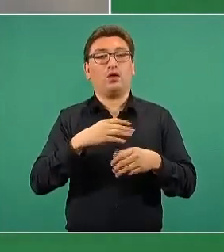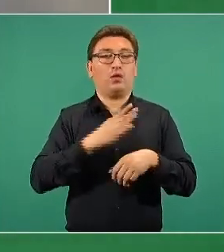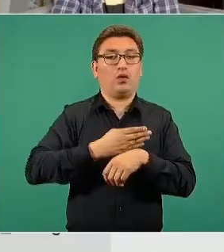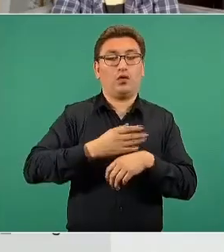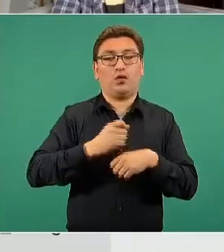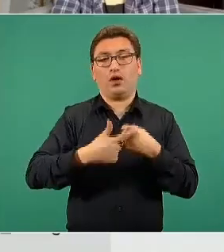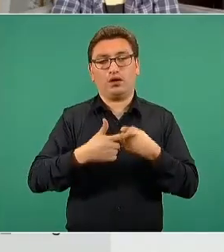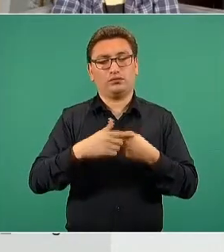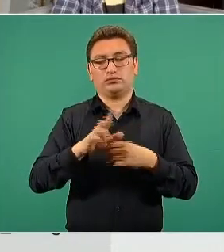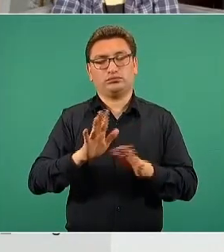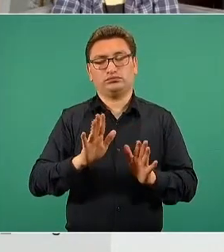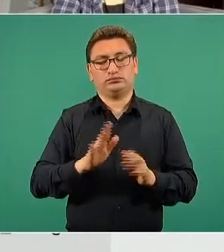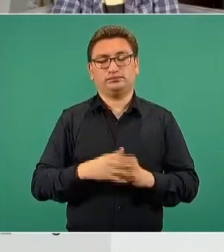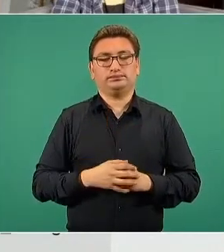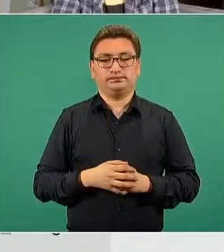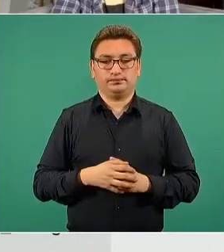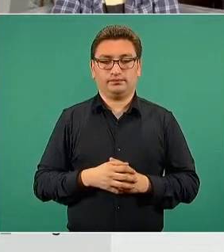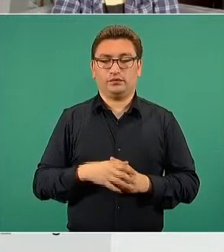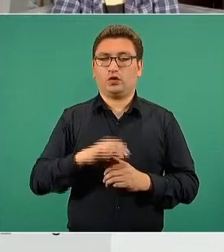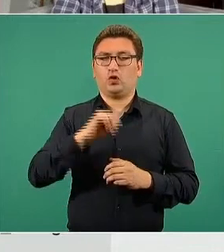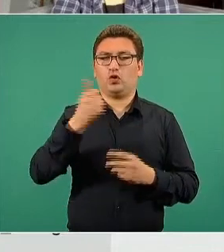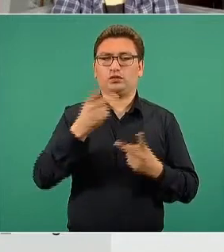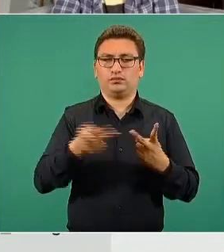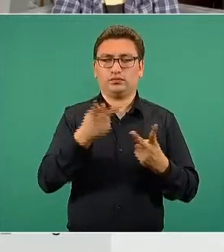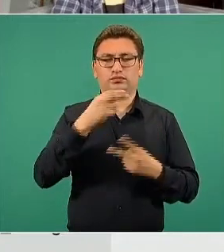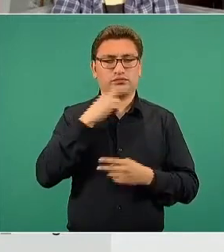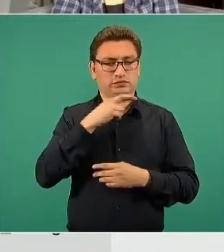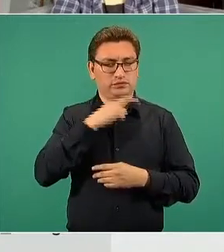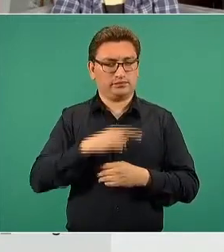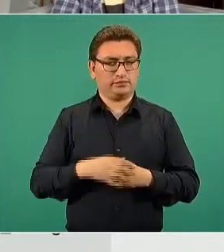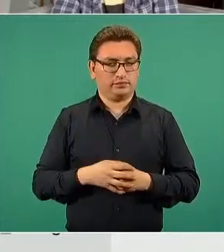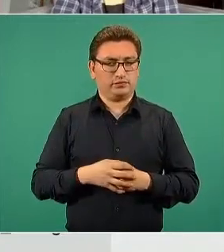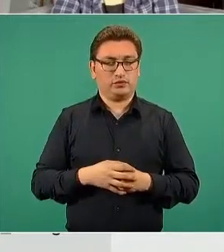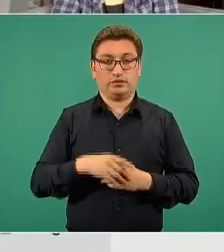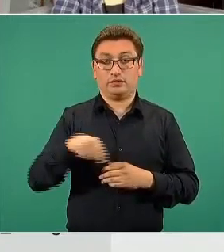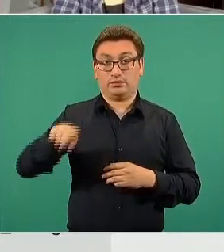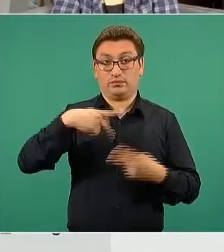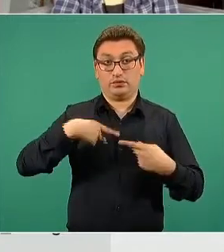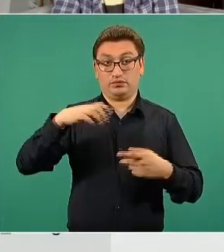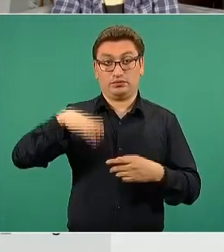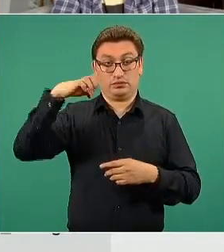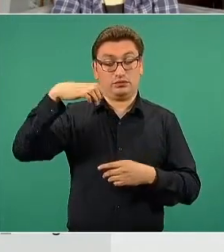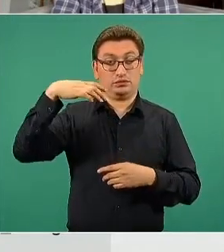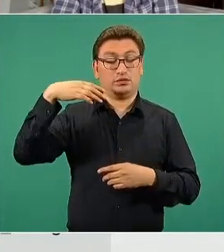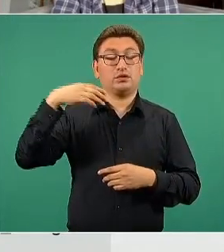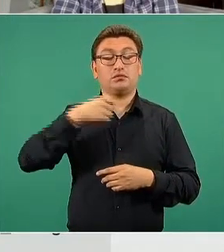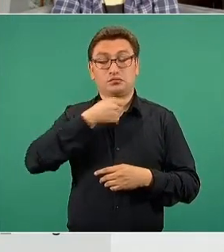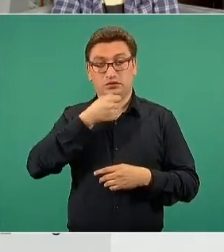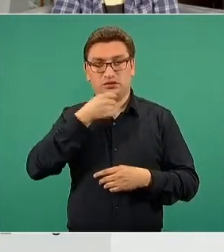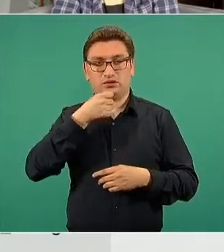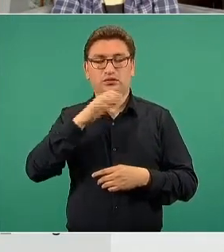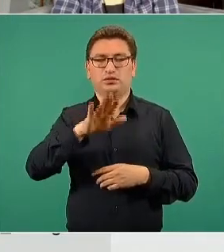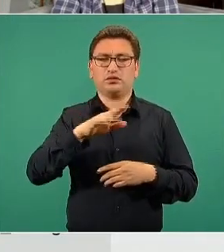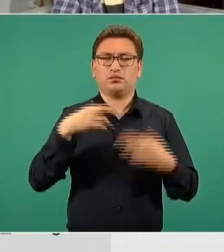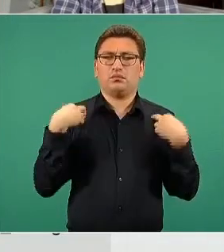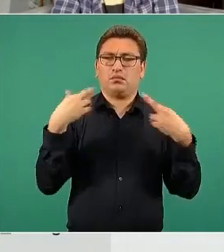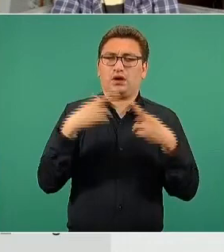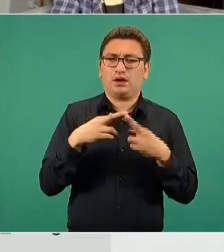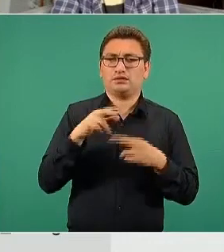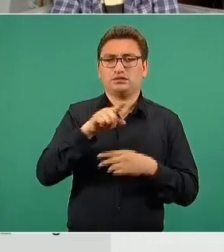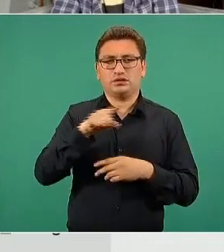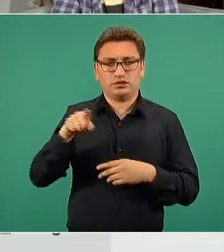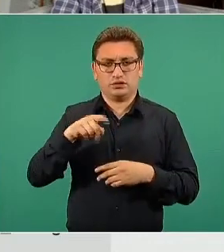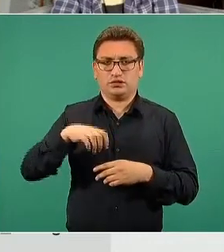personas. Ok, y la otra muy rápido. También en esto de los adultos mayores, a los maestros que están en esta situación